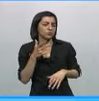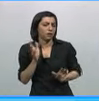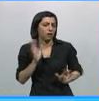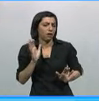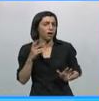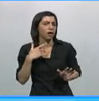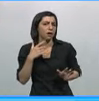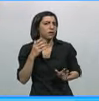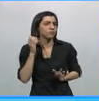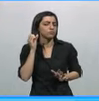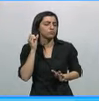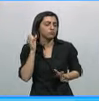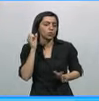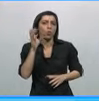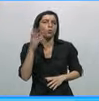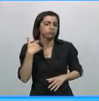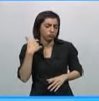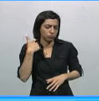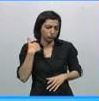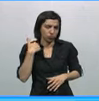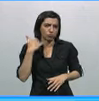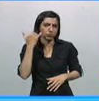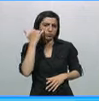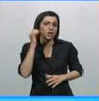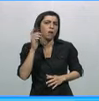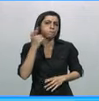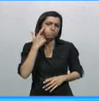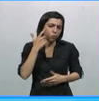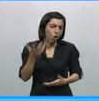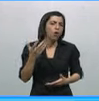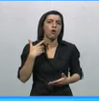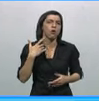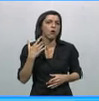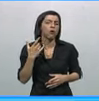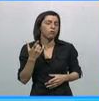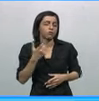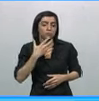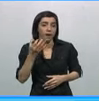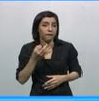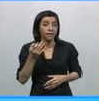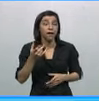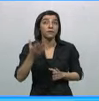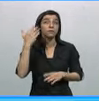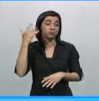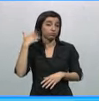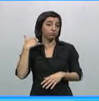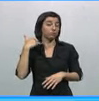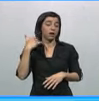pero ya está. Es decir, si hay algo que me ha enseñado ese club,